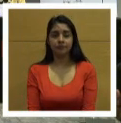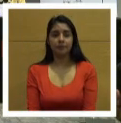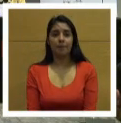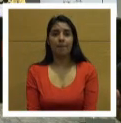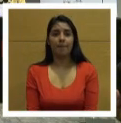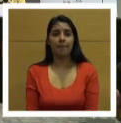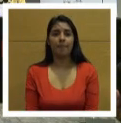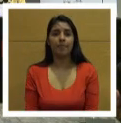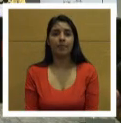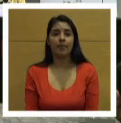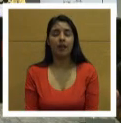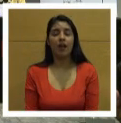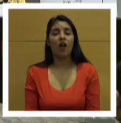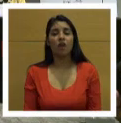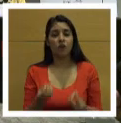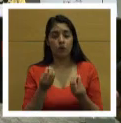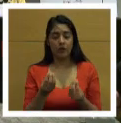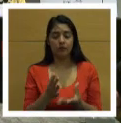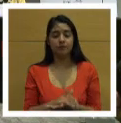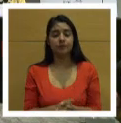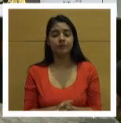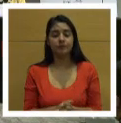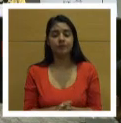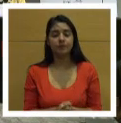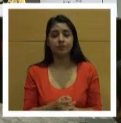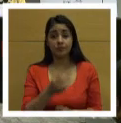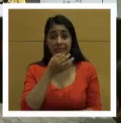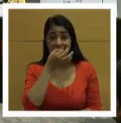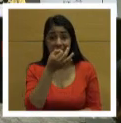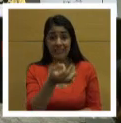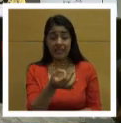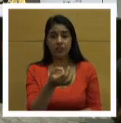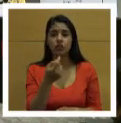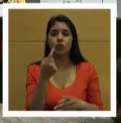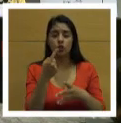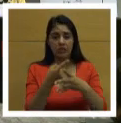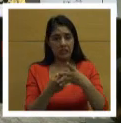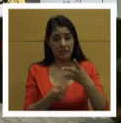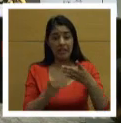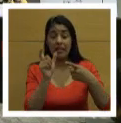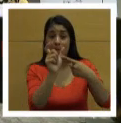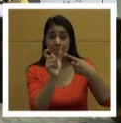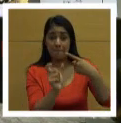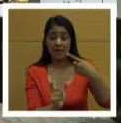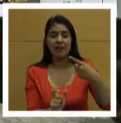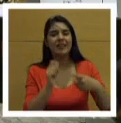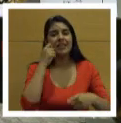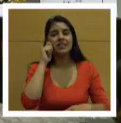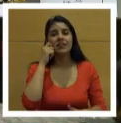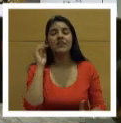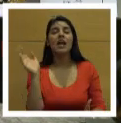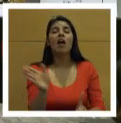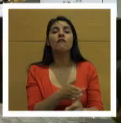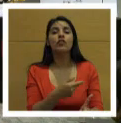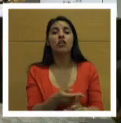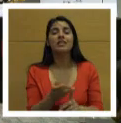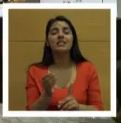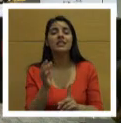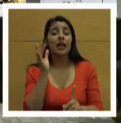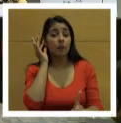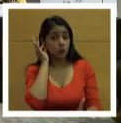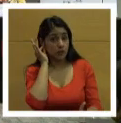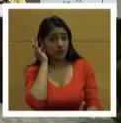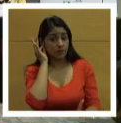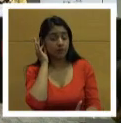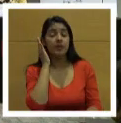En ese sentido, bueno, se han señalado varios conceptos de lo que es la violencia contra la mujer, y tenemos un